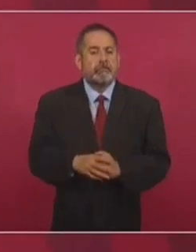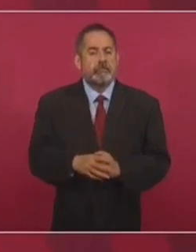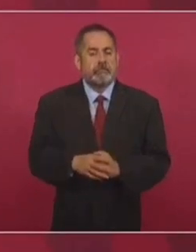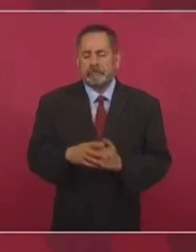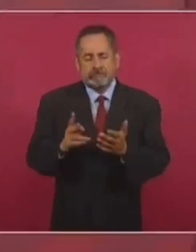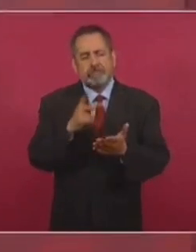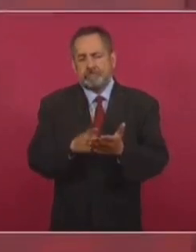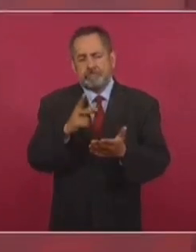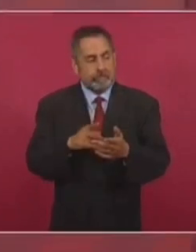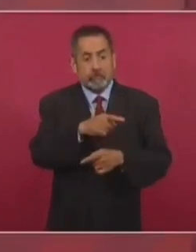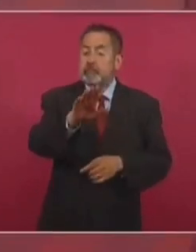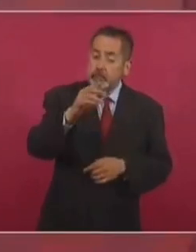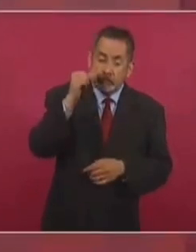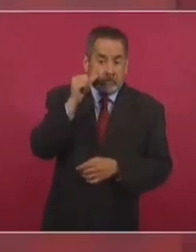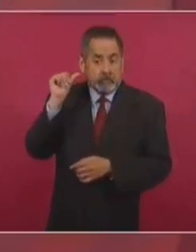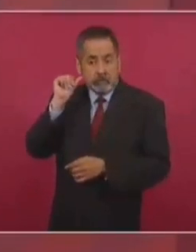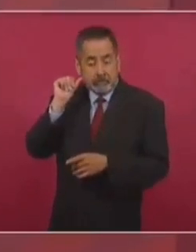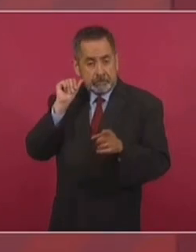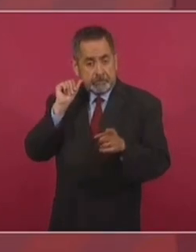pues constantemente, ¿no? Ayer,